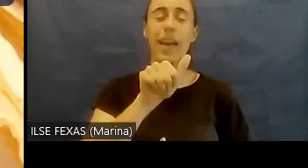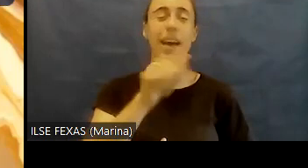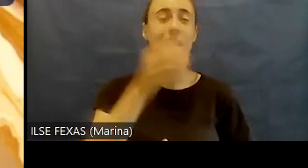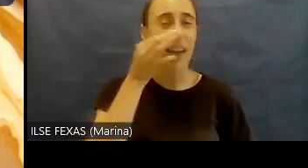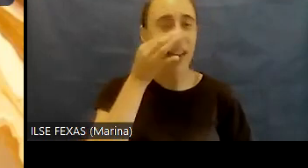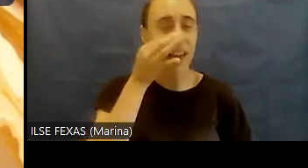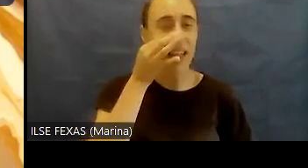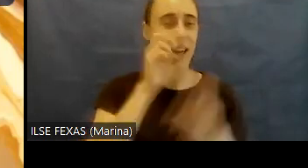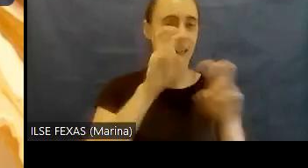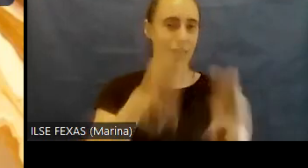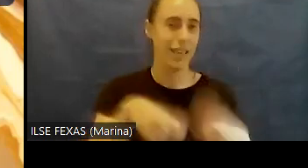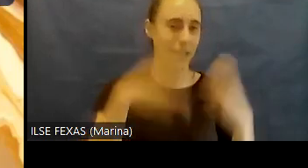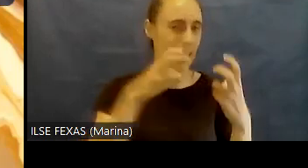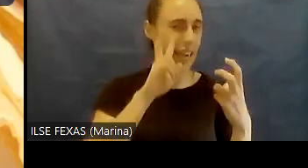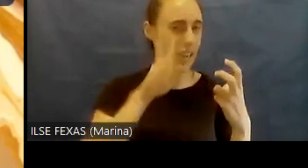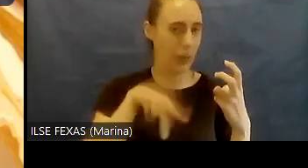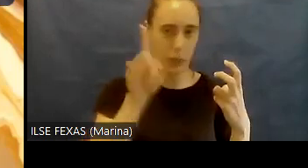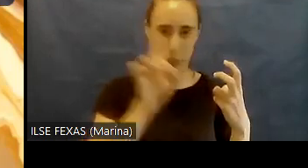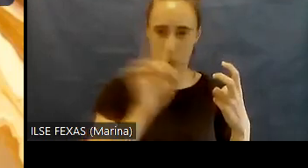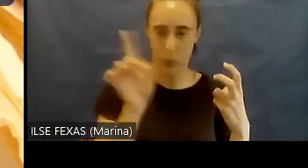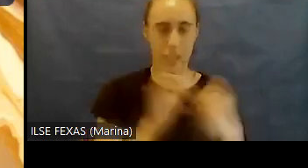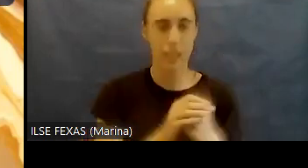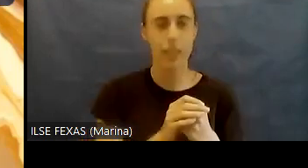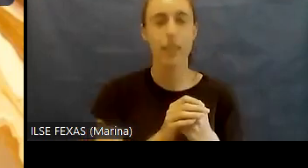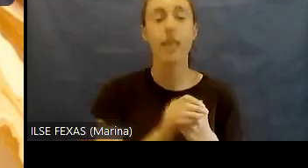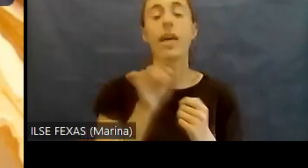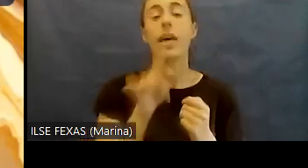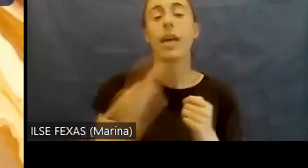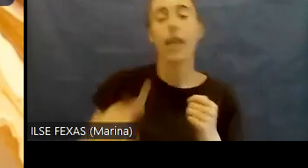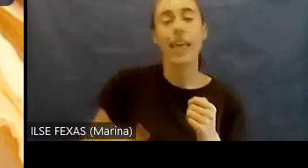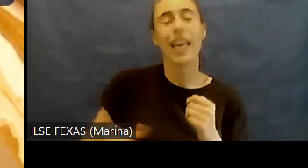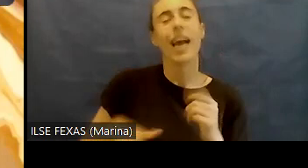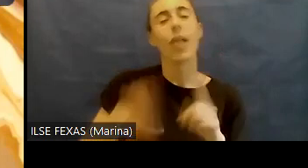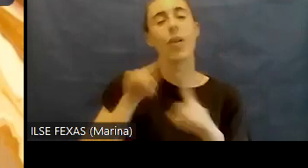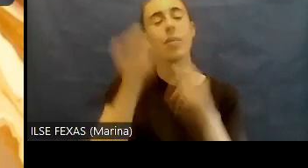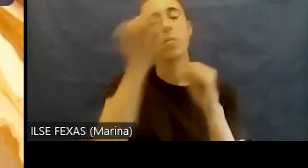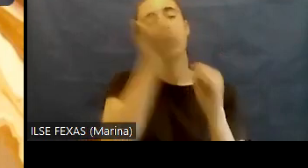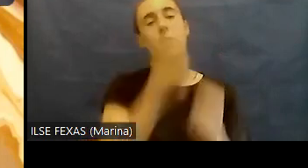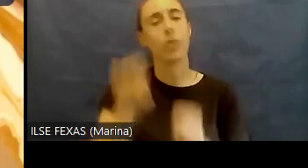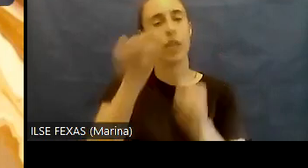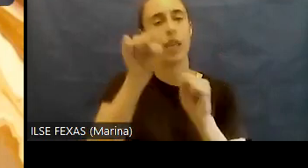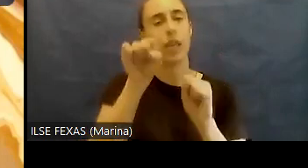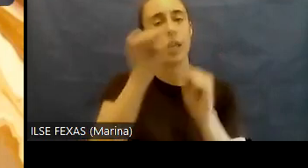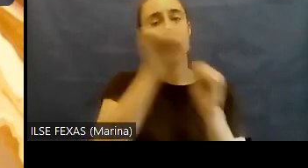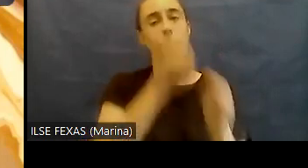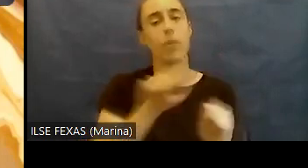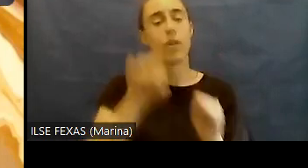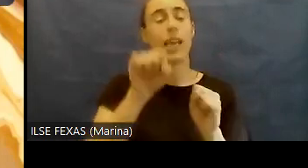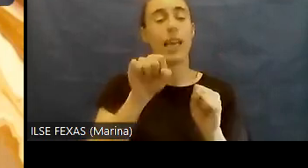de regenerar la mucosa, sino proteger a los hepatocitos, a las